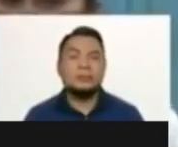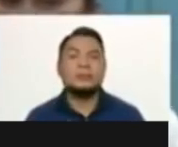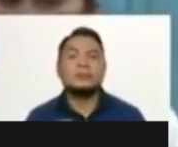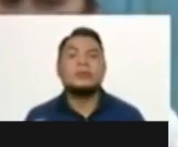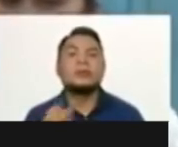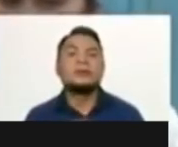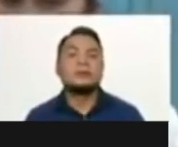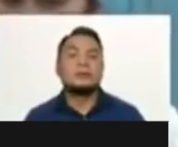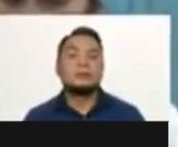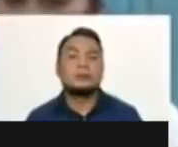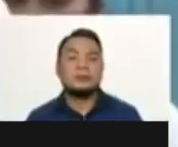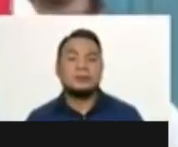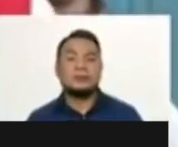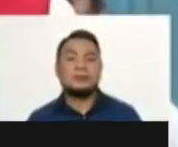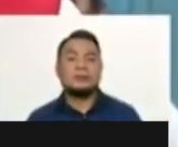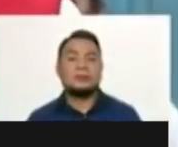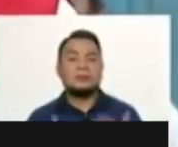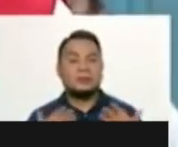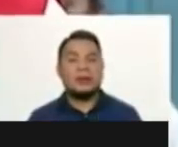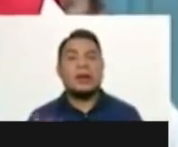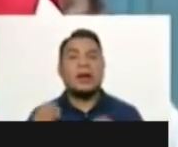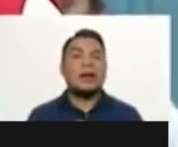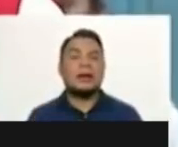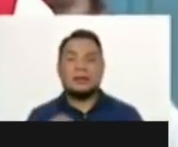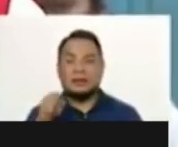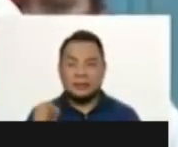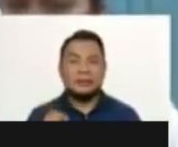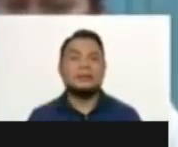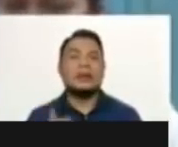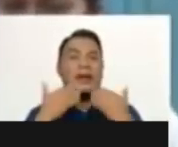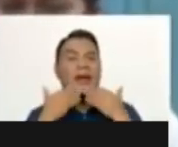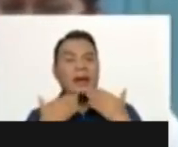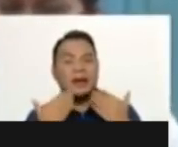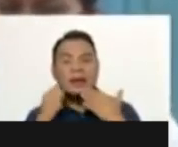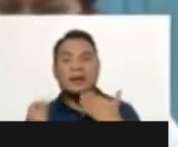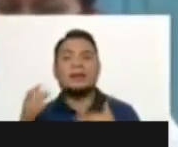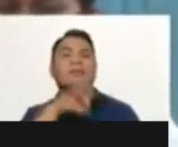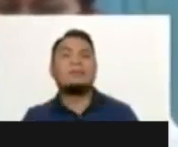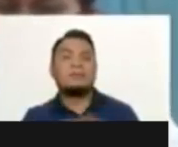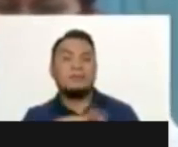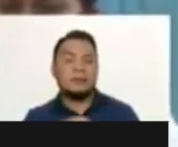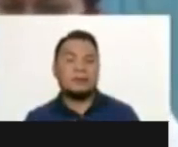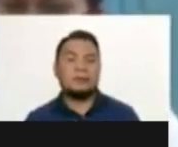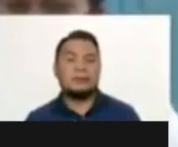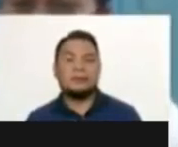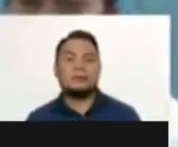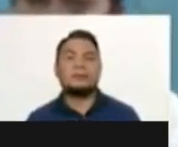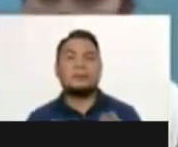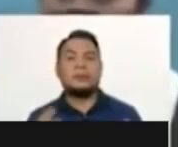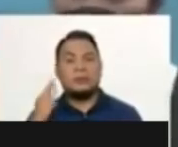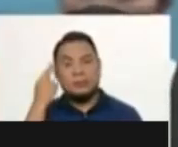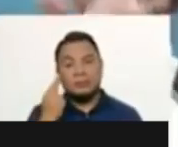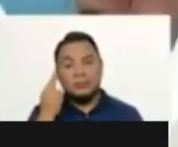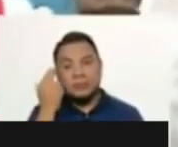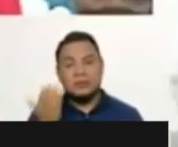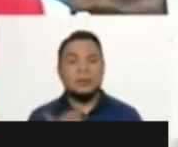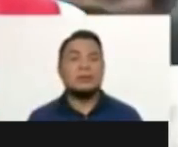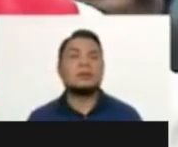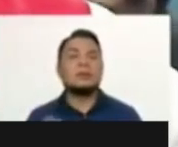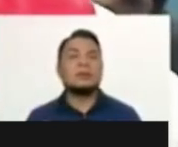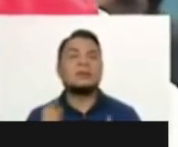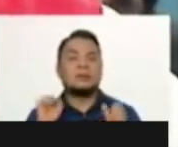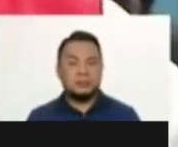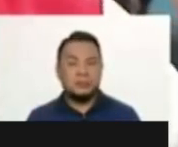nuestros niños. Y eso, gracias a estos beneficios. Por eso es que